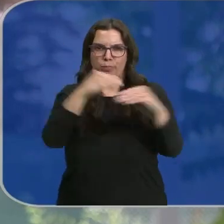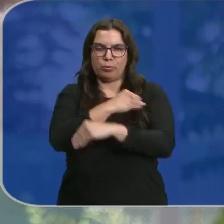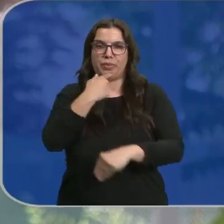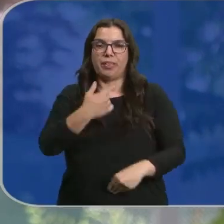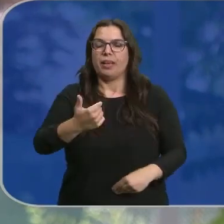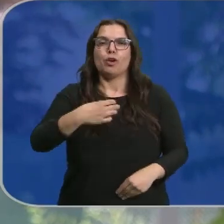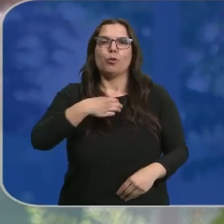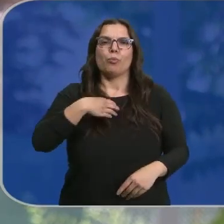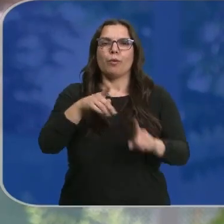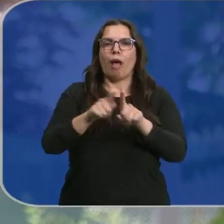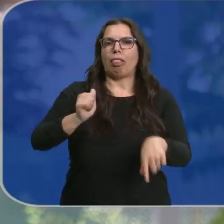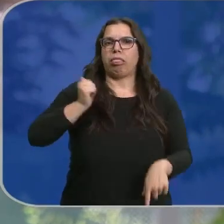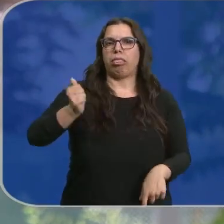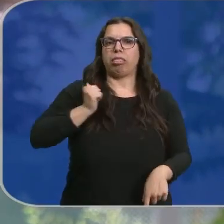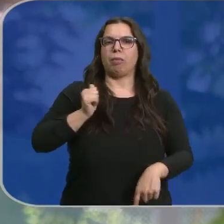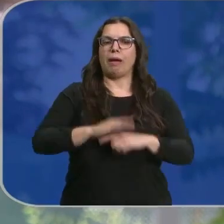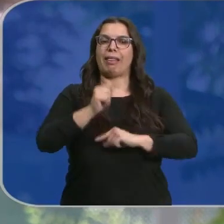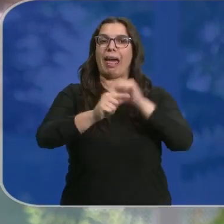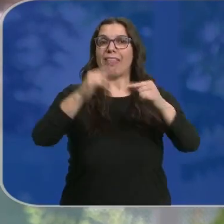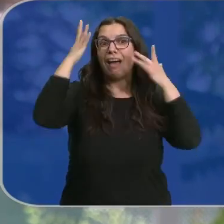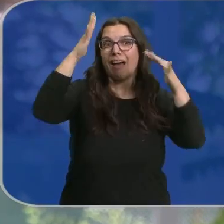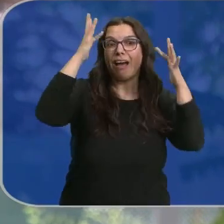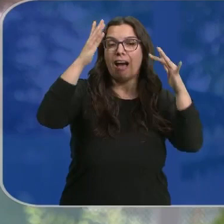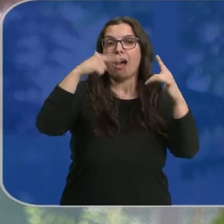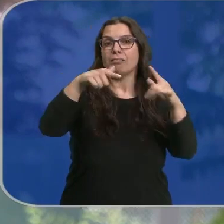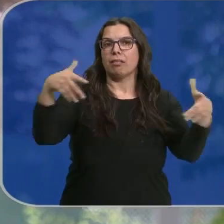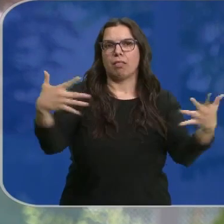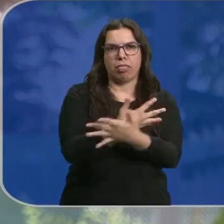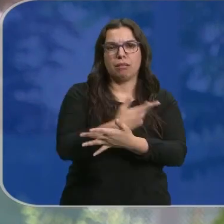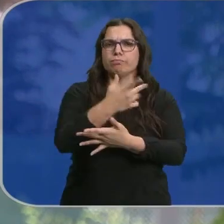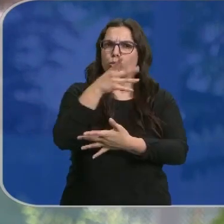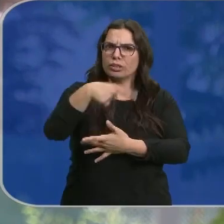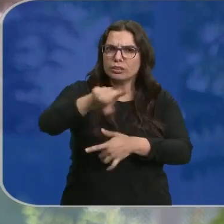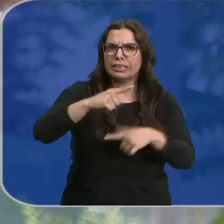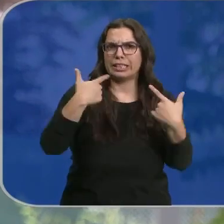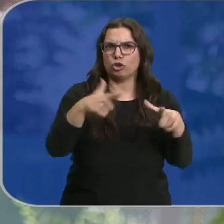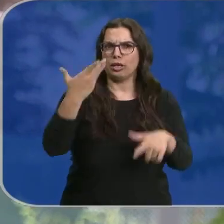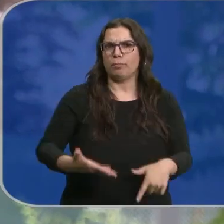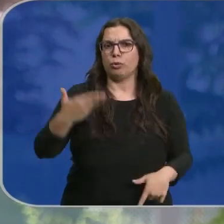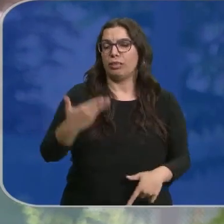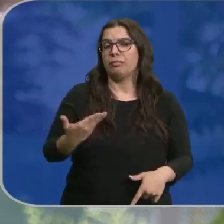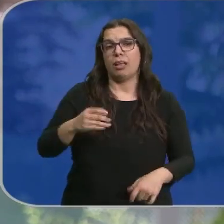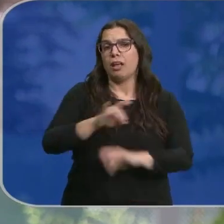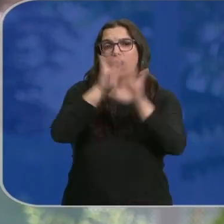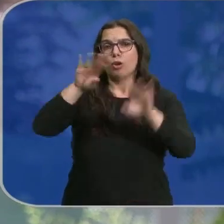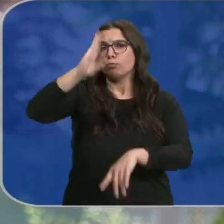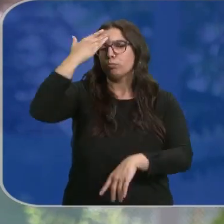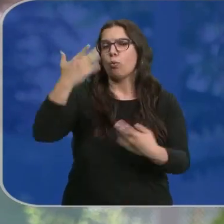puede utilizar la falsedad para generar expectativas en un sector tan importante como es el ganadero. Deja claro que hay que cumplir con la ley.